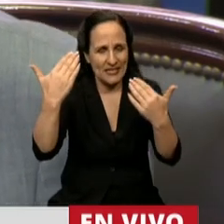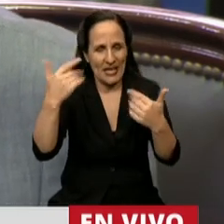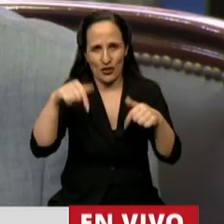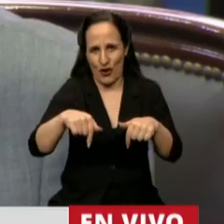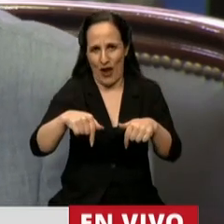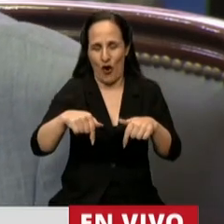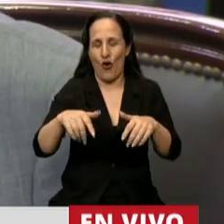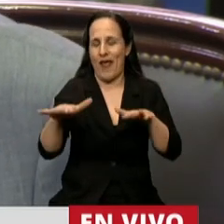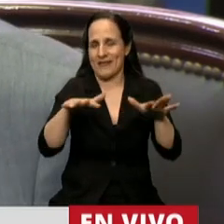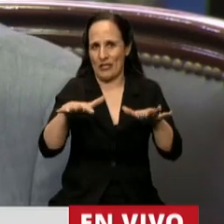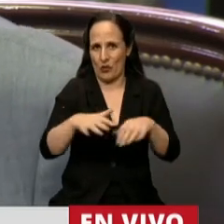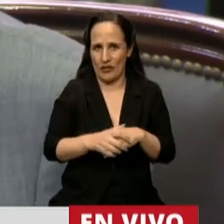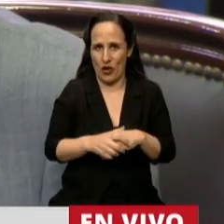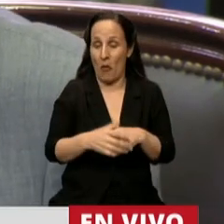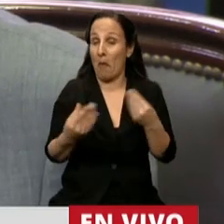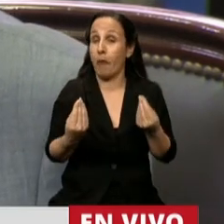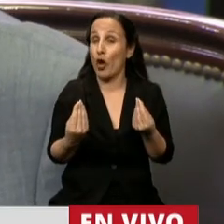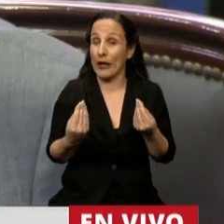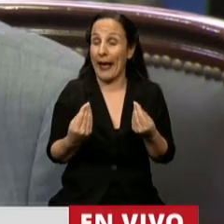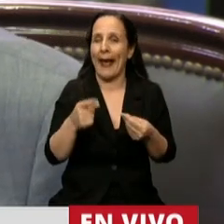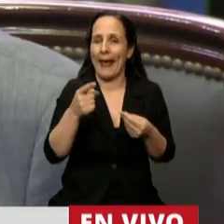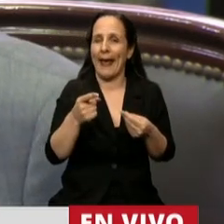que esto hace a lo que es la calidad